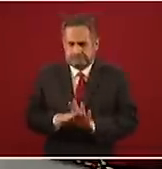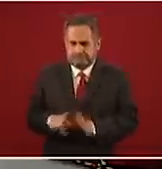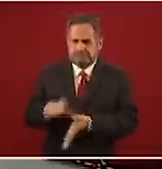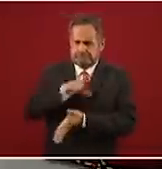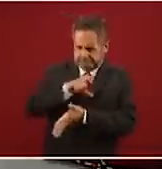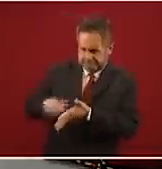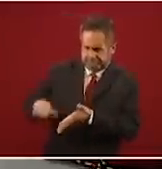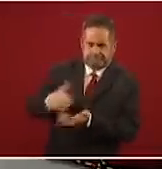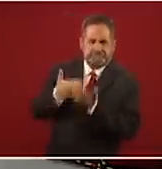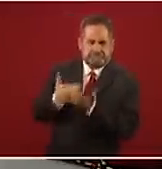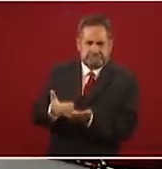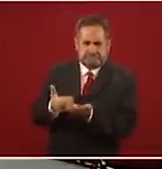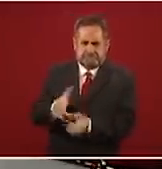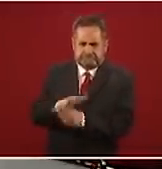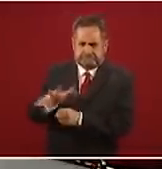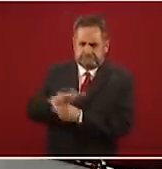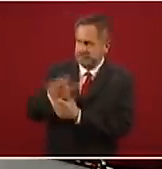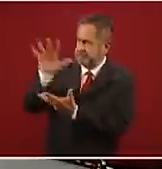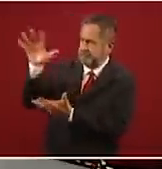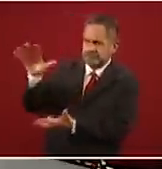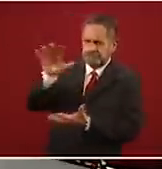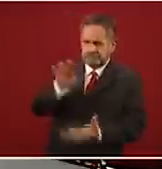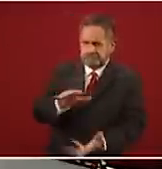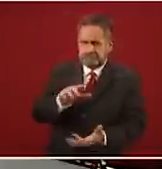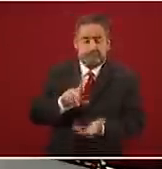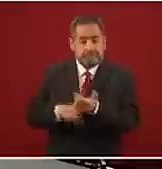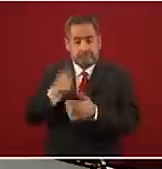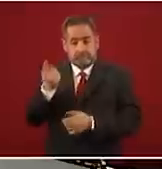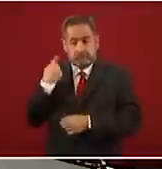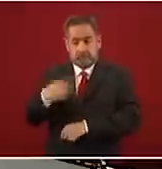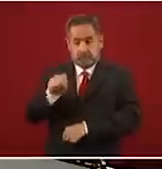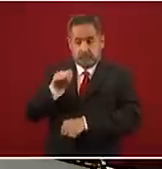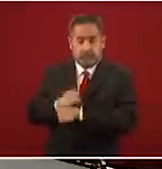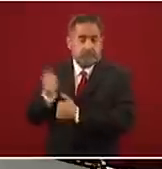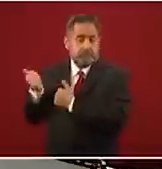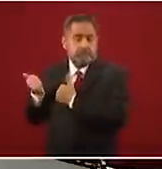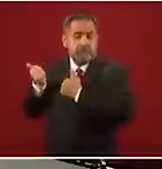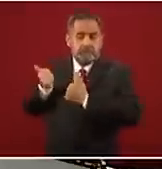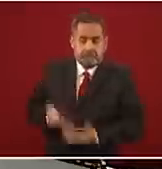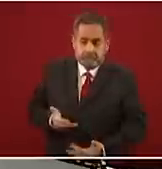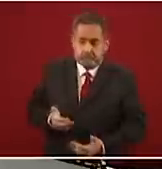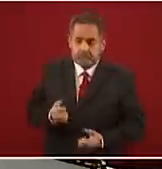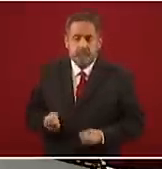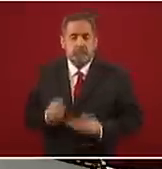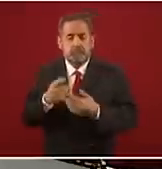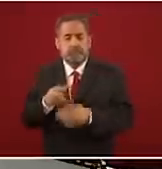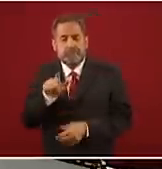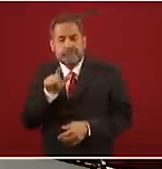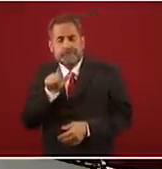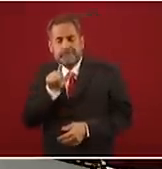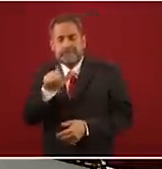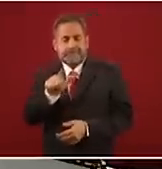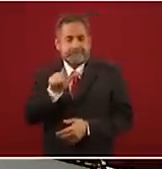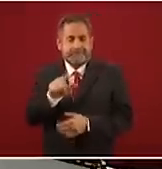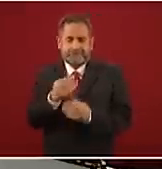extranjero. Actualmente, de hecho, la semana pasada llegó un embarque de 17